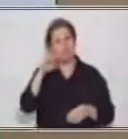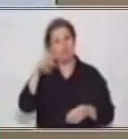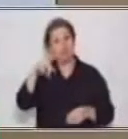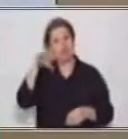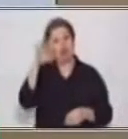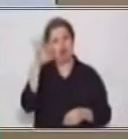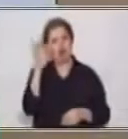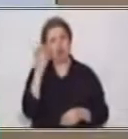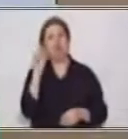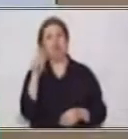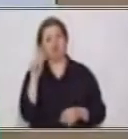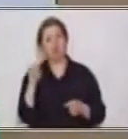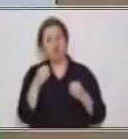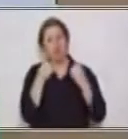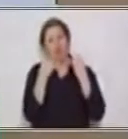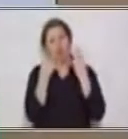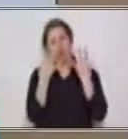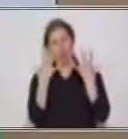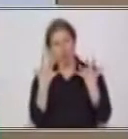pepinos